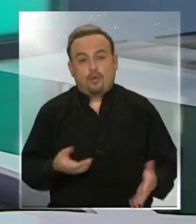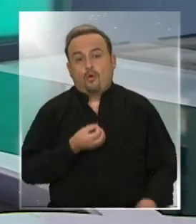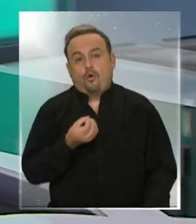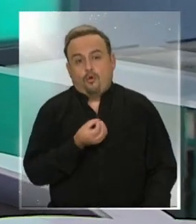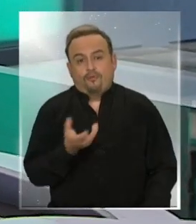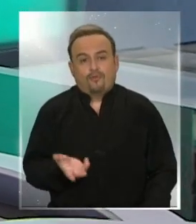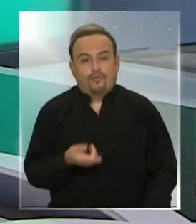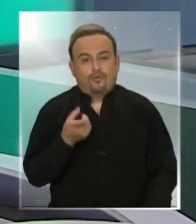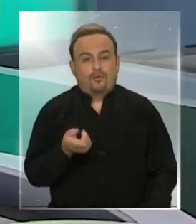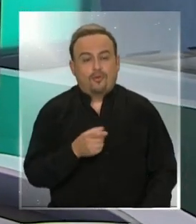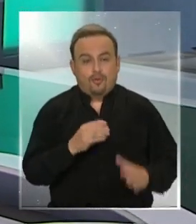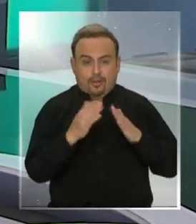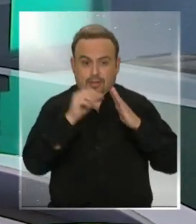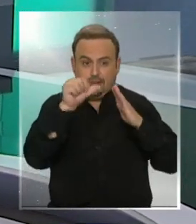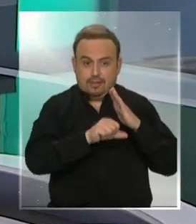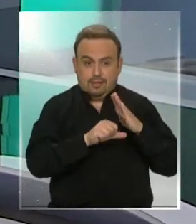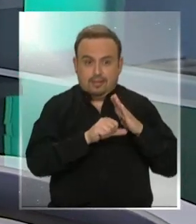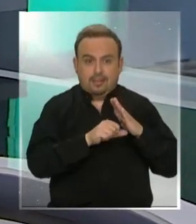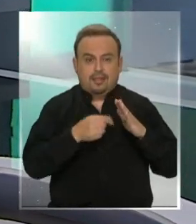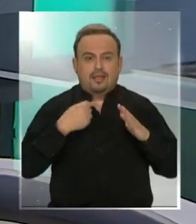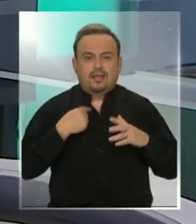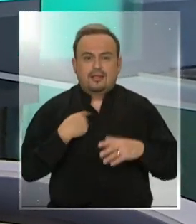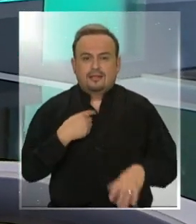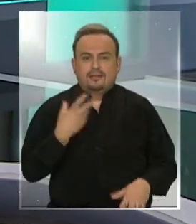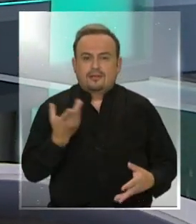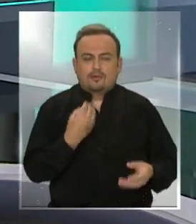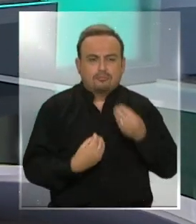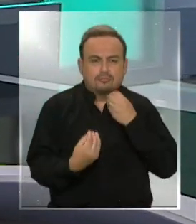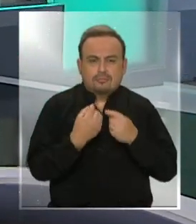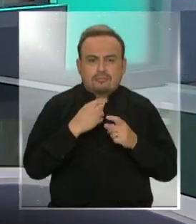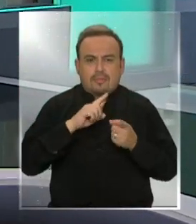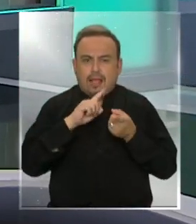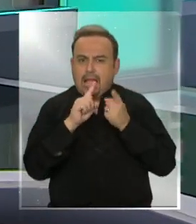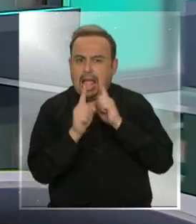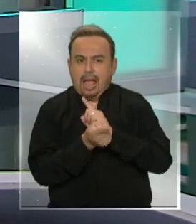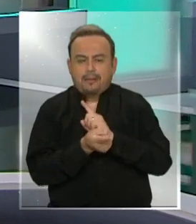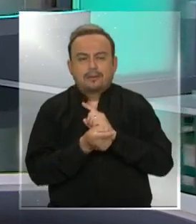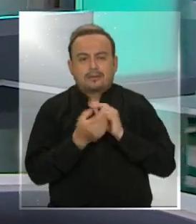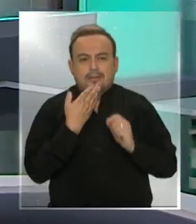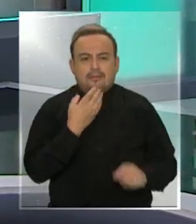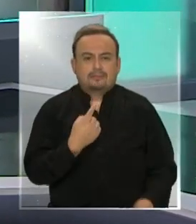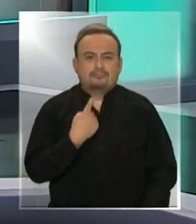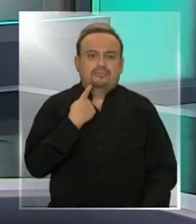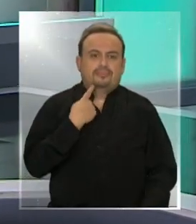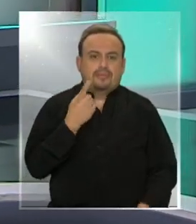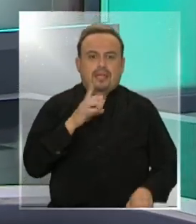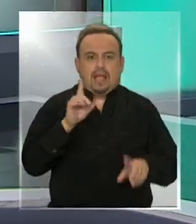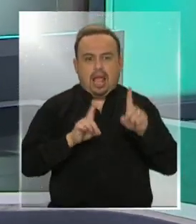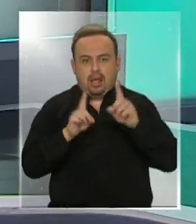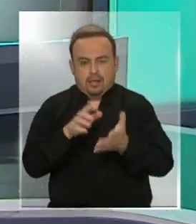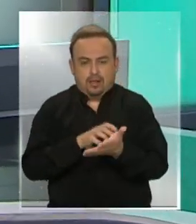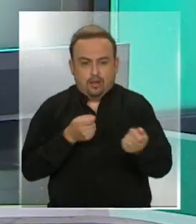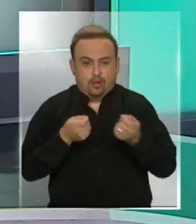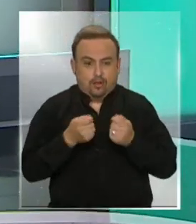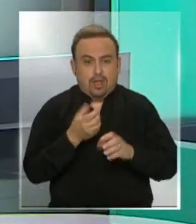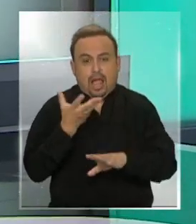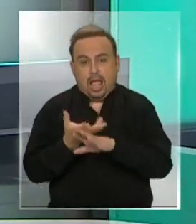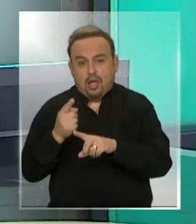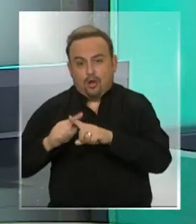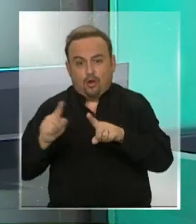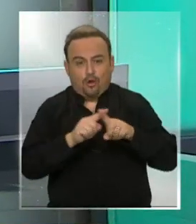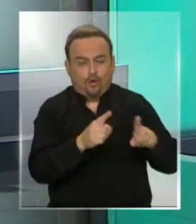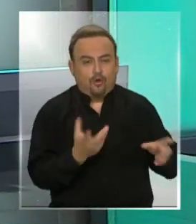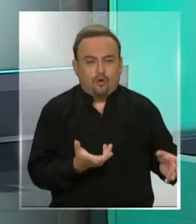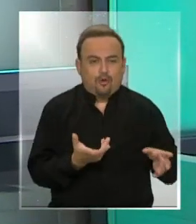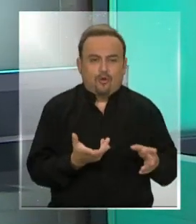obvio que iba a ocurrir. Las cuarentenas han cambiado nuestros hábitos de consumo, así como han afectado también algunas áreas de la economía. Hay otras que han